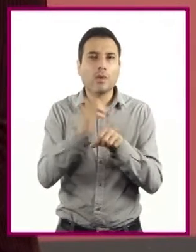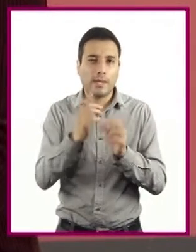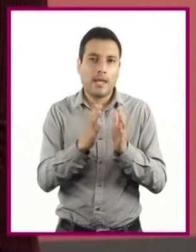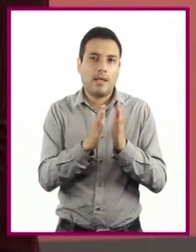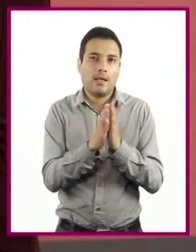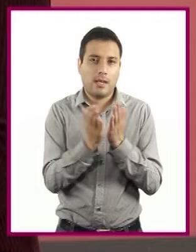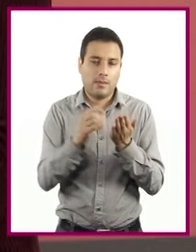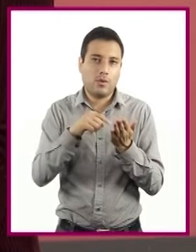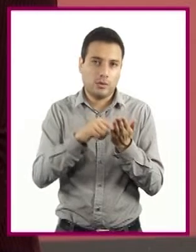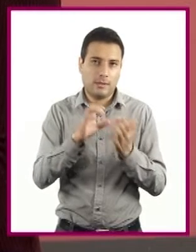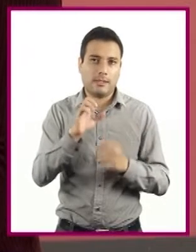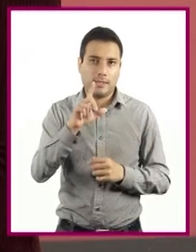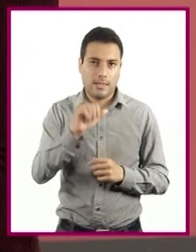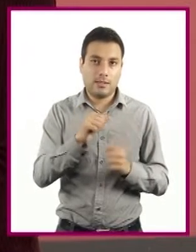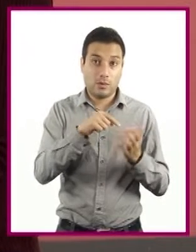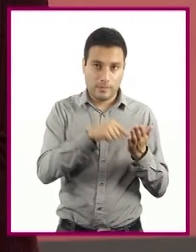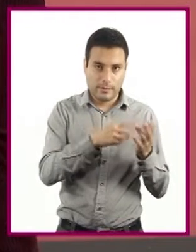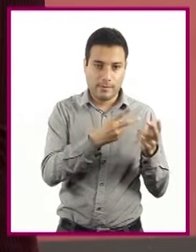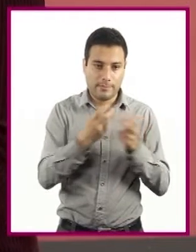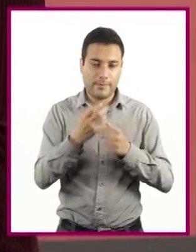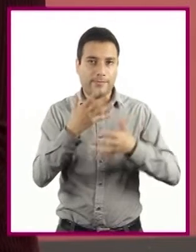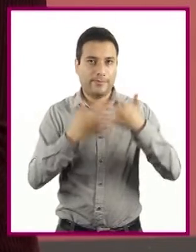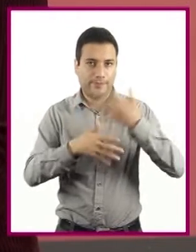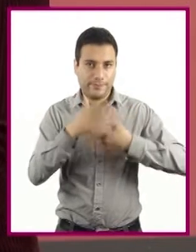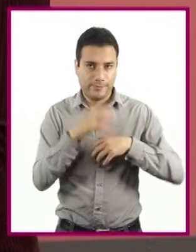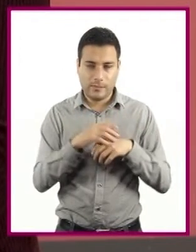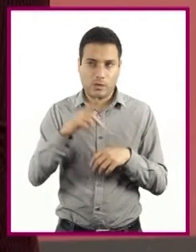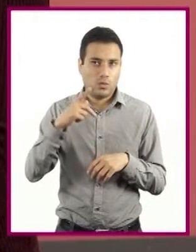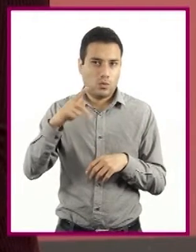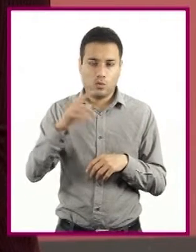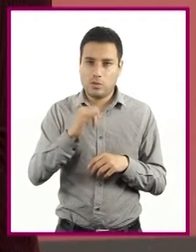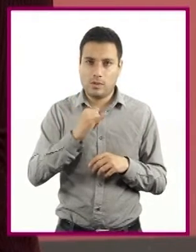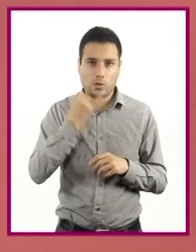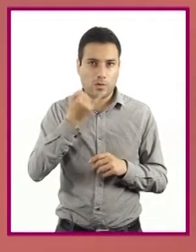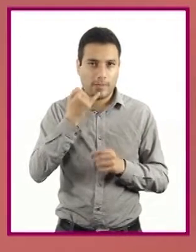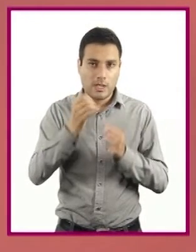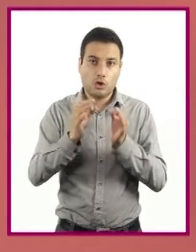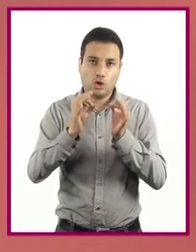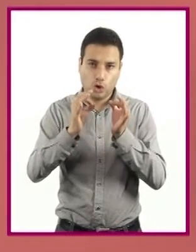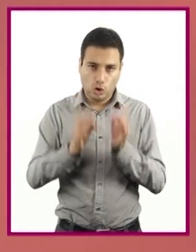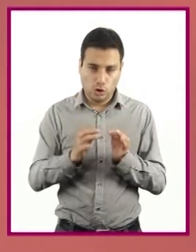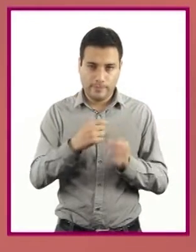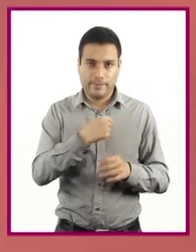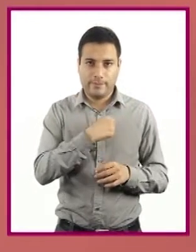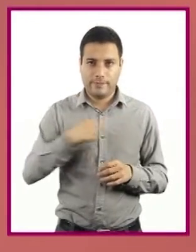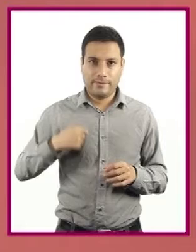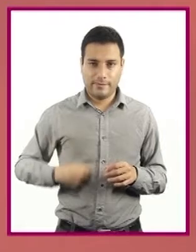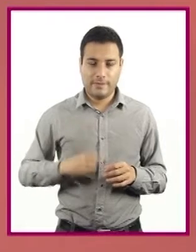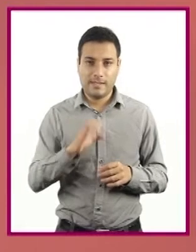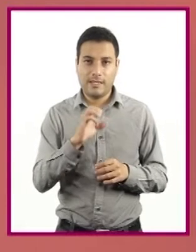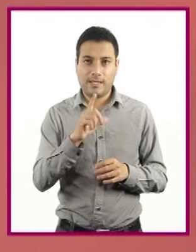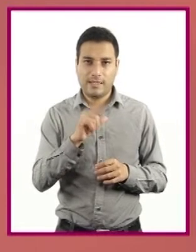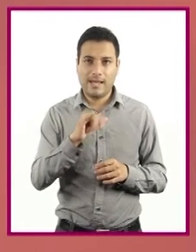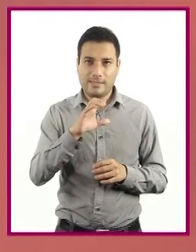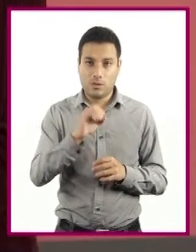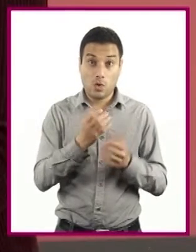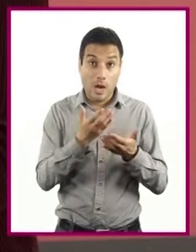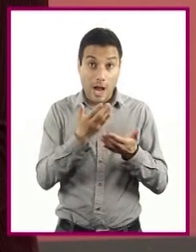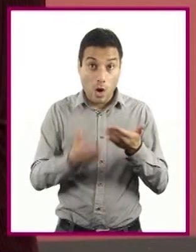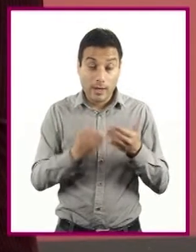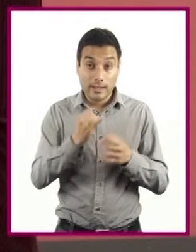están compuestos en el idioma chino clásico, es decir, no el chino moderno que se usa y que se estudia el día de